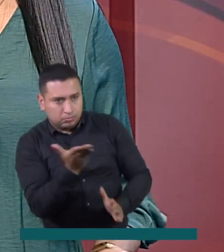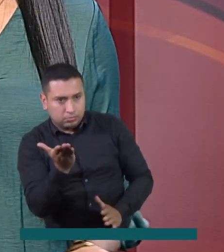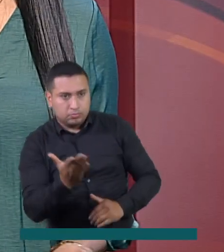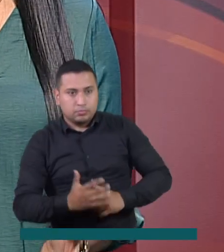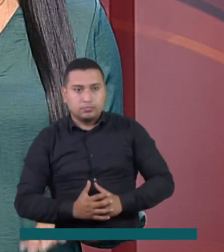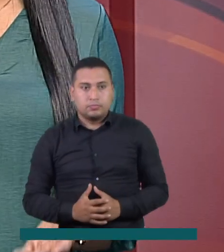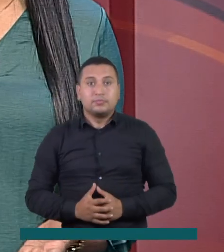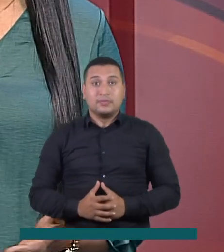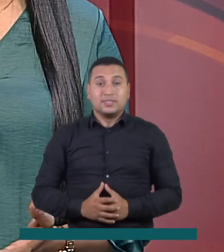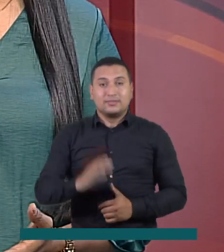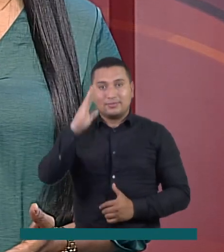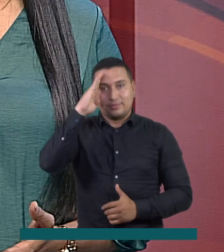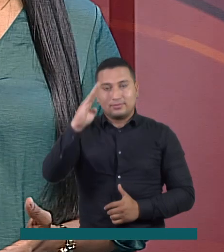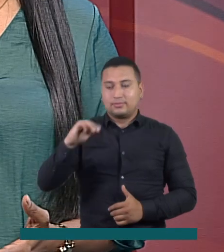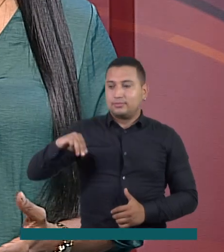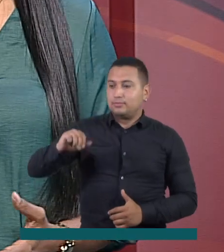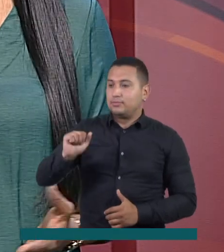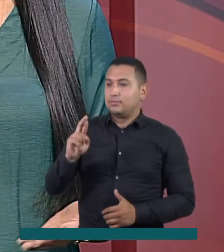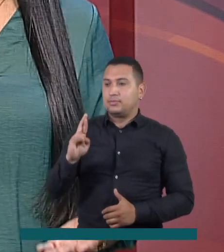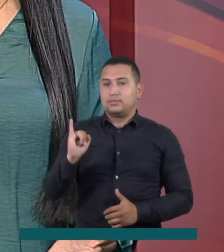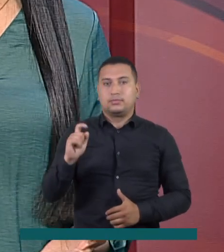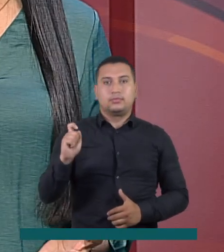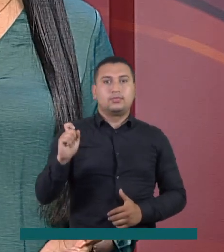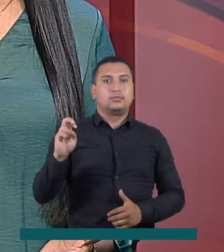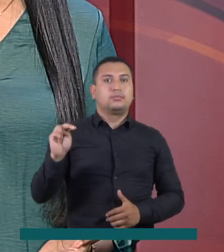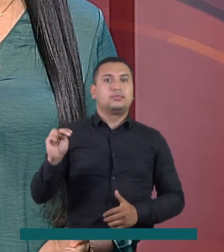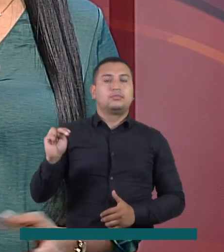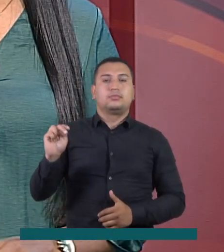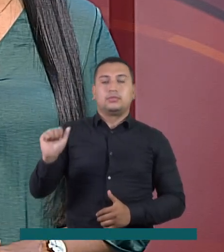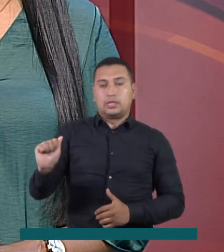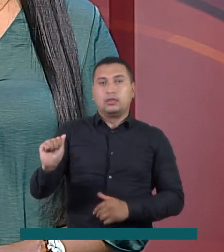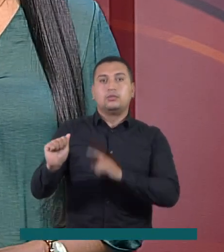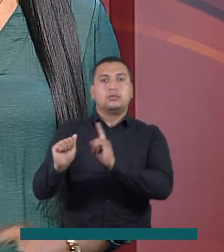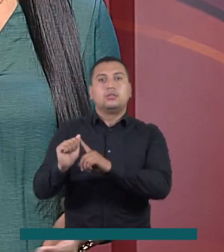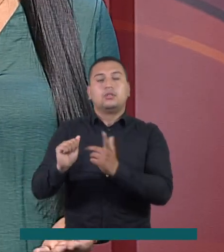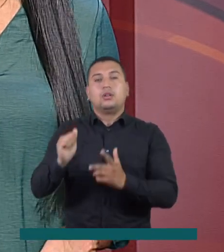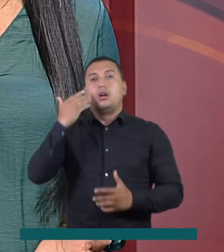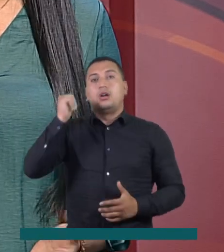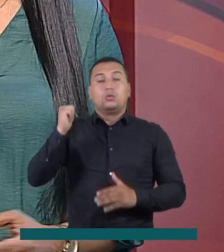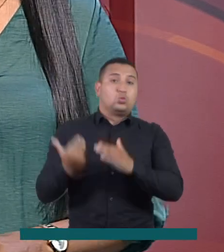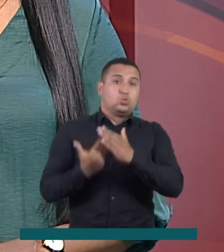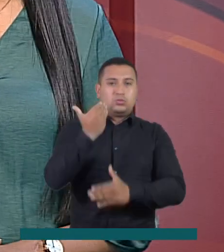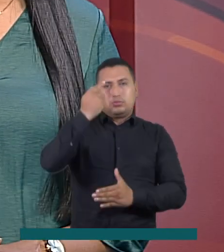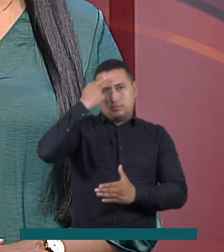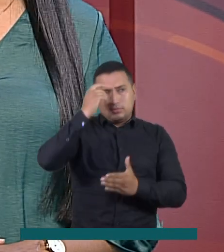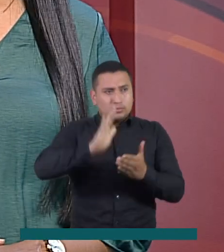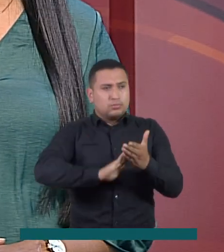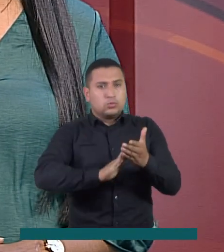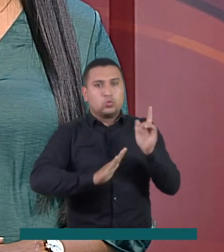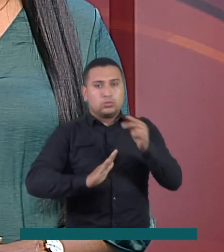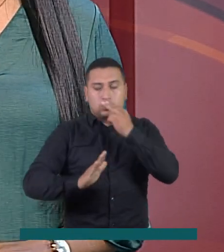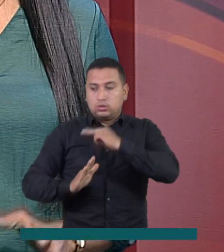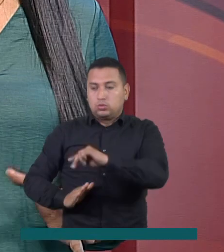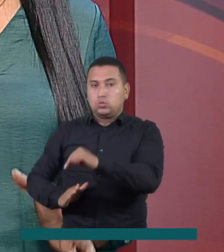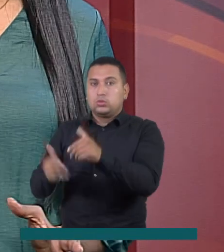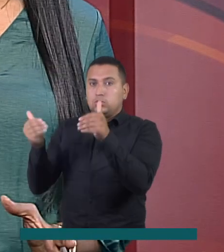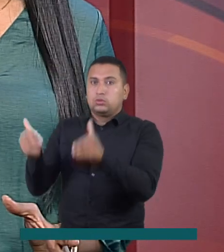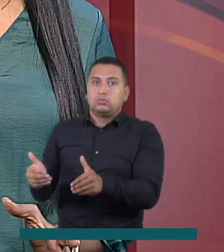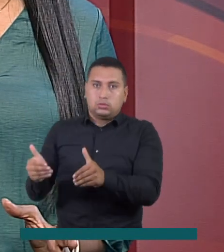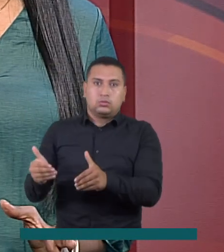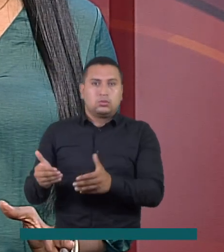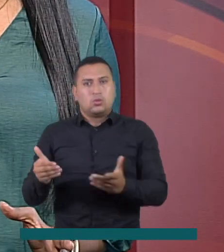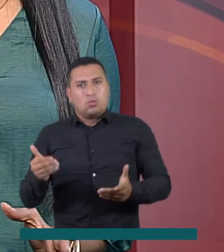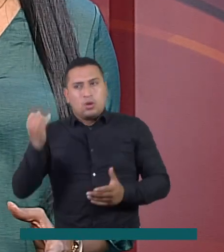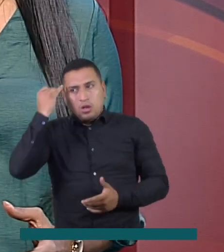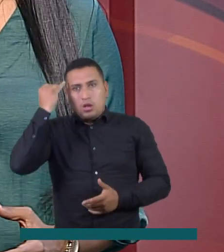Hola, Mabel. Marixa Castañeda tuvo que buscar nuevas opciones para conseguir recursos porque tiene un hijo con discapacidad. Compartió